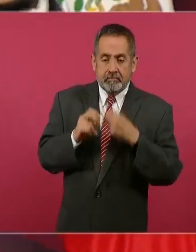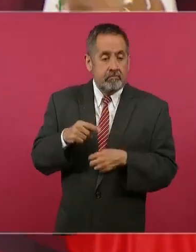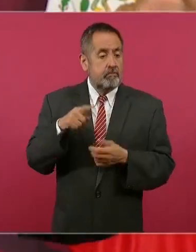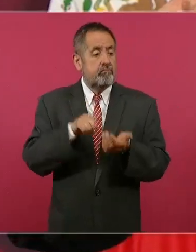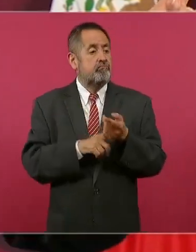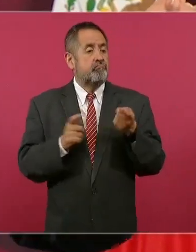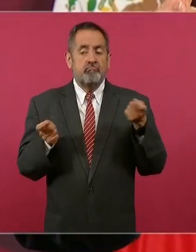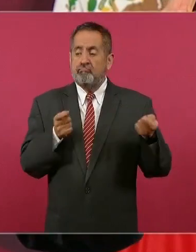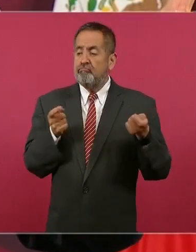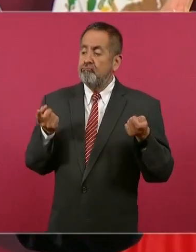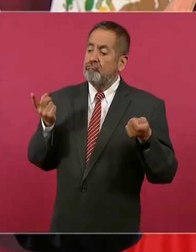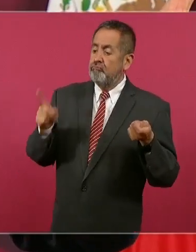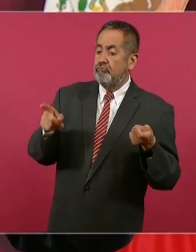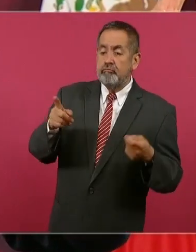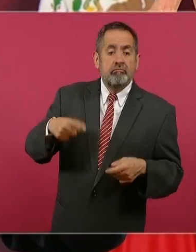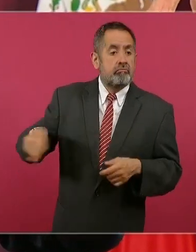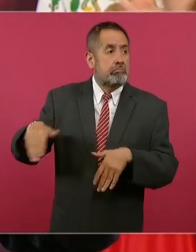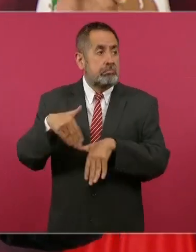manejaban COFEPRIS,